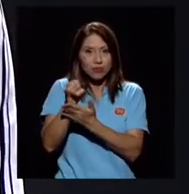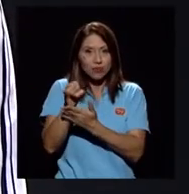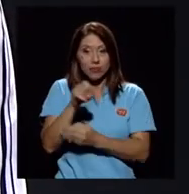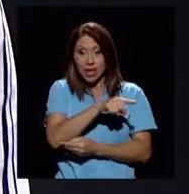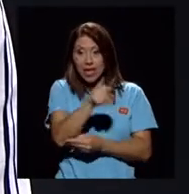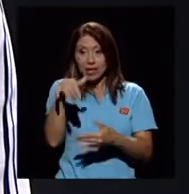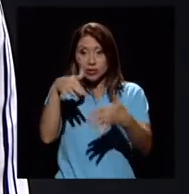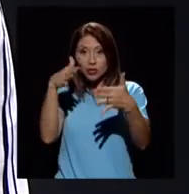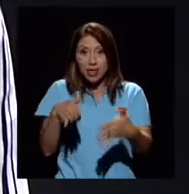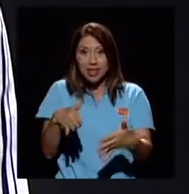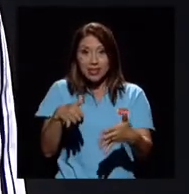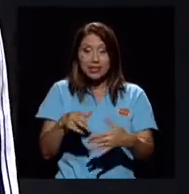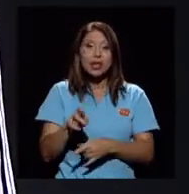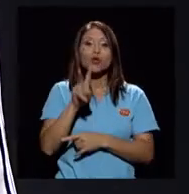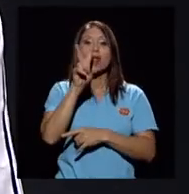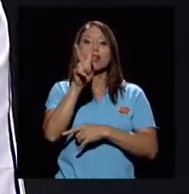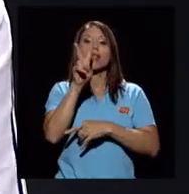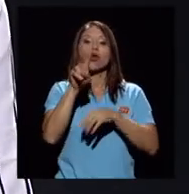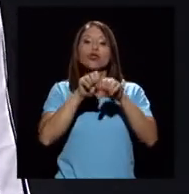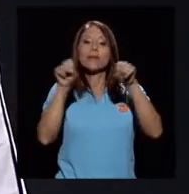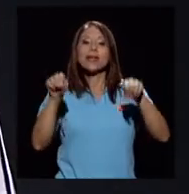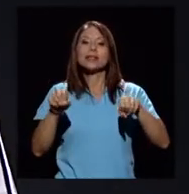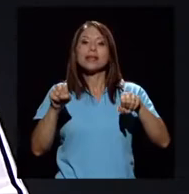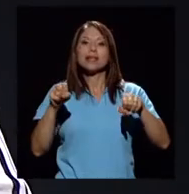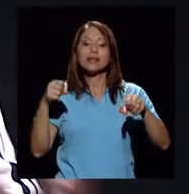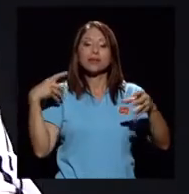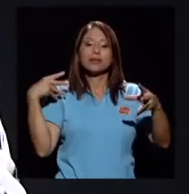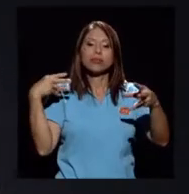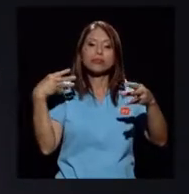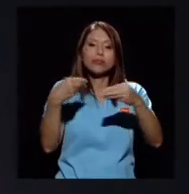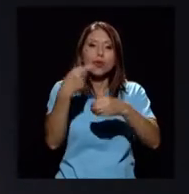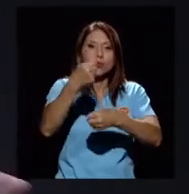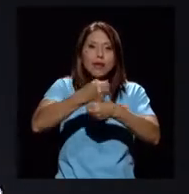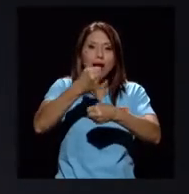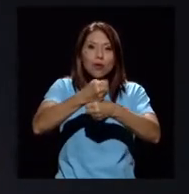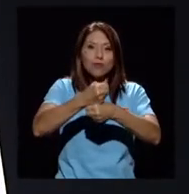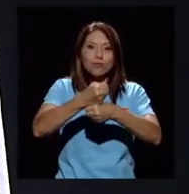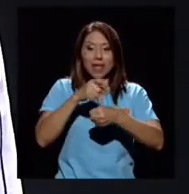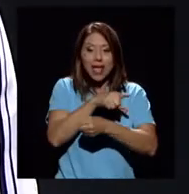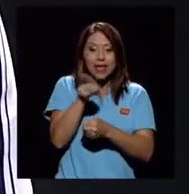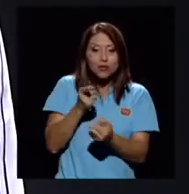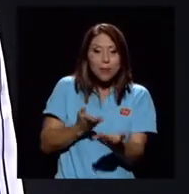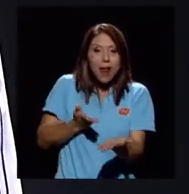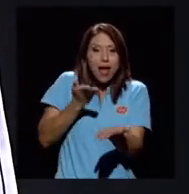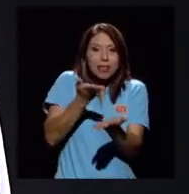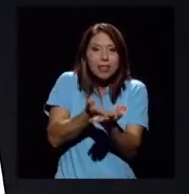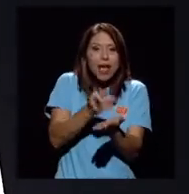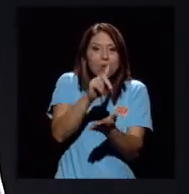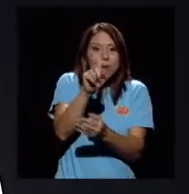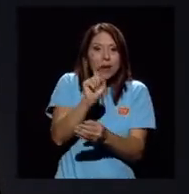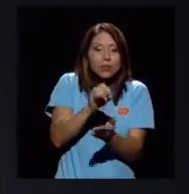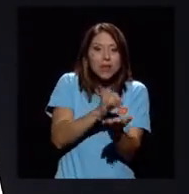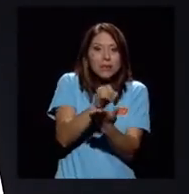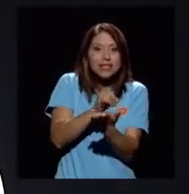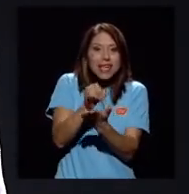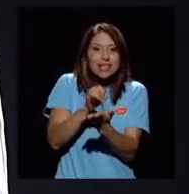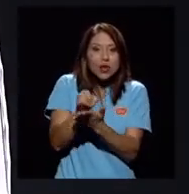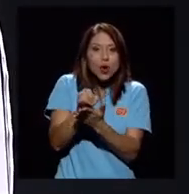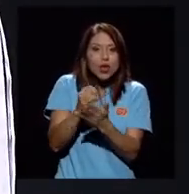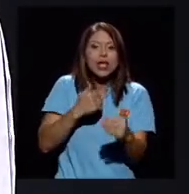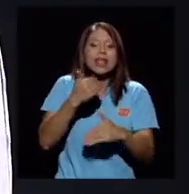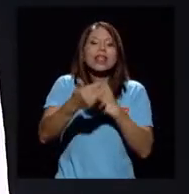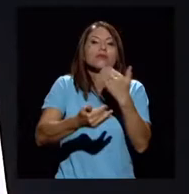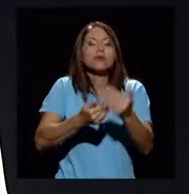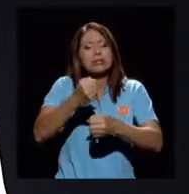durante dos semestres. Plantean una pregunta de investigación y la contestan durante estos dos semestres y que es sumamente